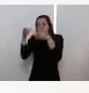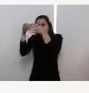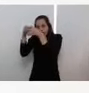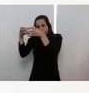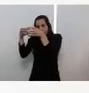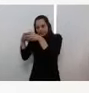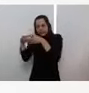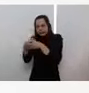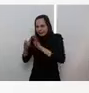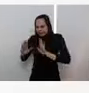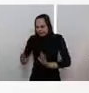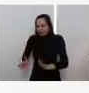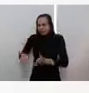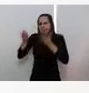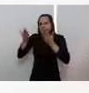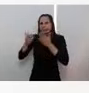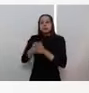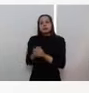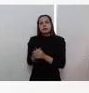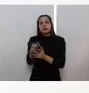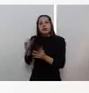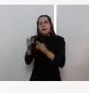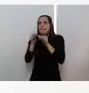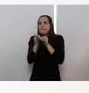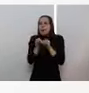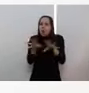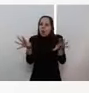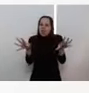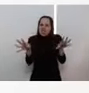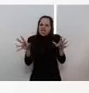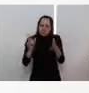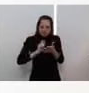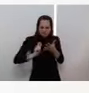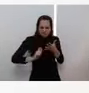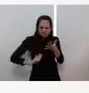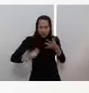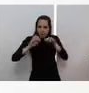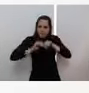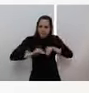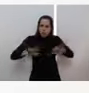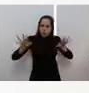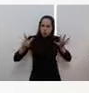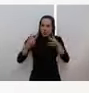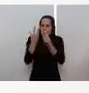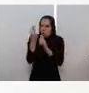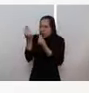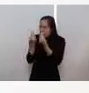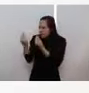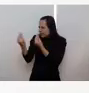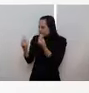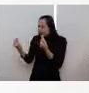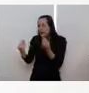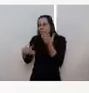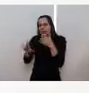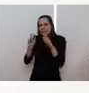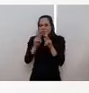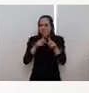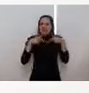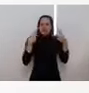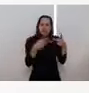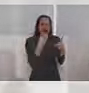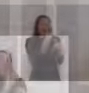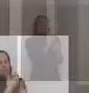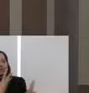subir su categoría de las publicaciones que se generan de los diferentes grupos puedan publicarse también en revistas de mayor impacto